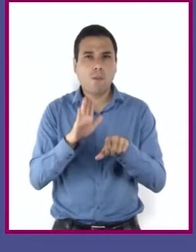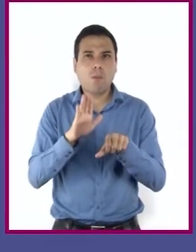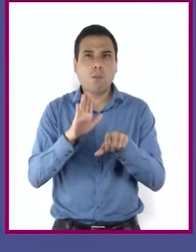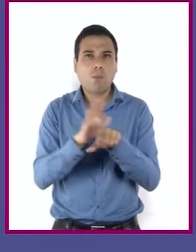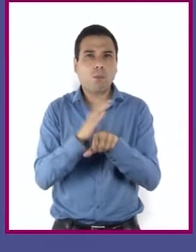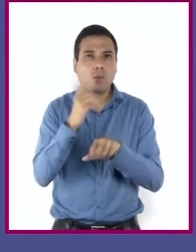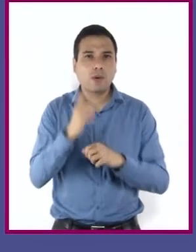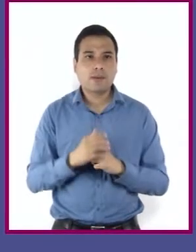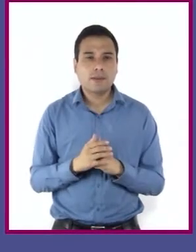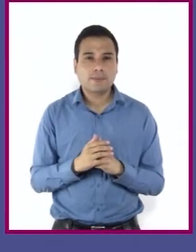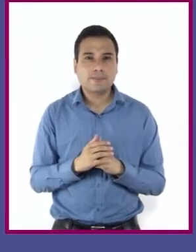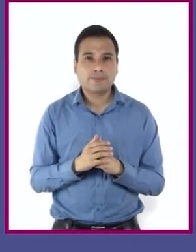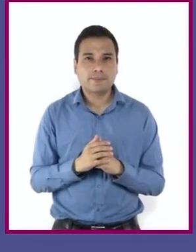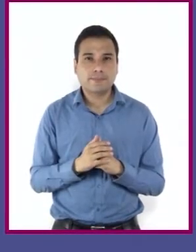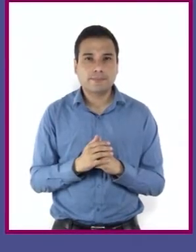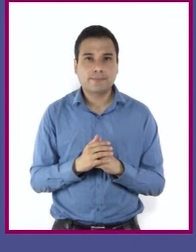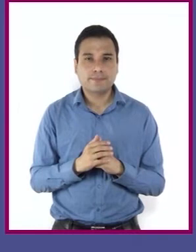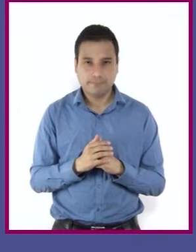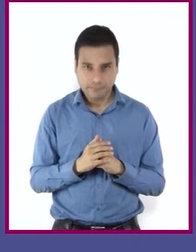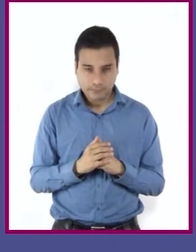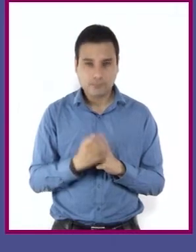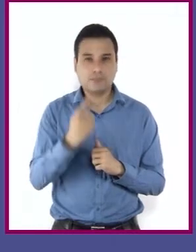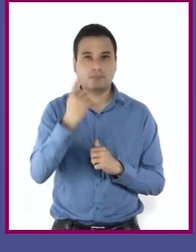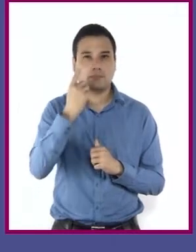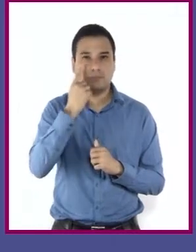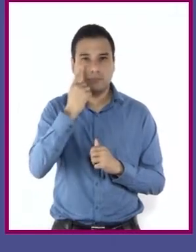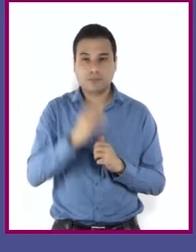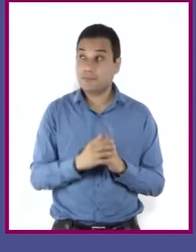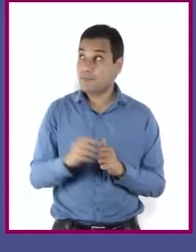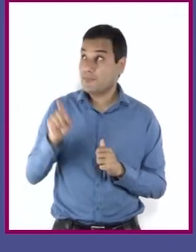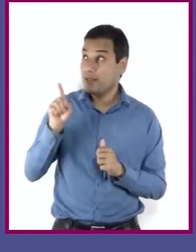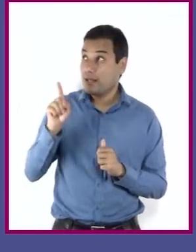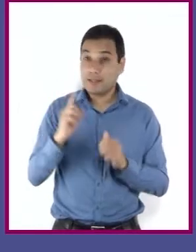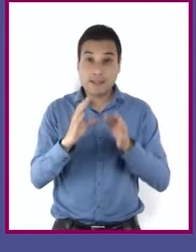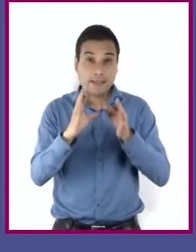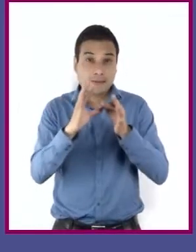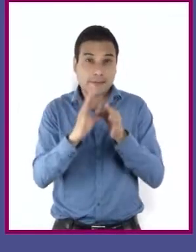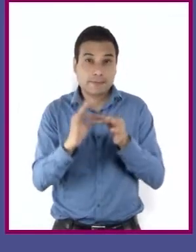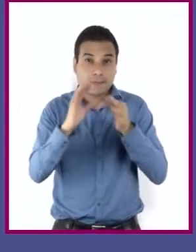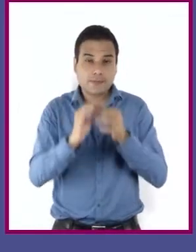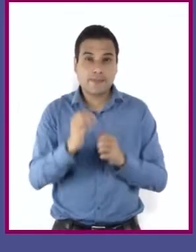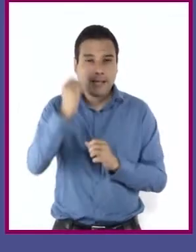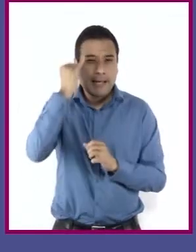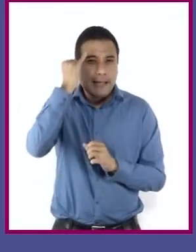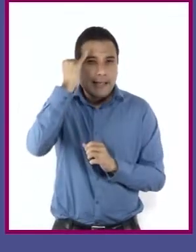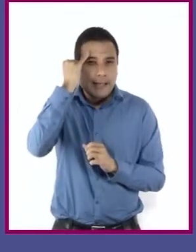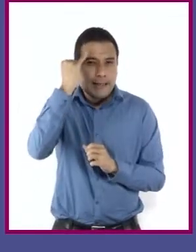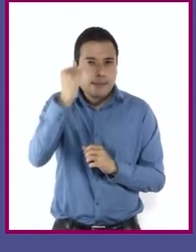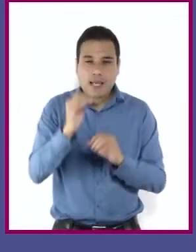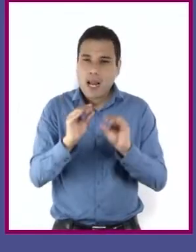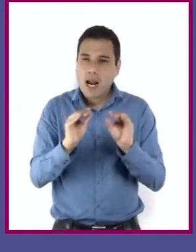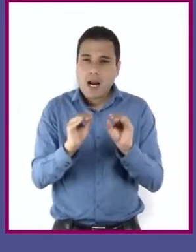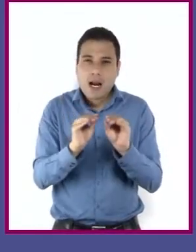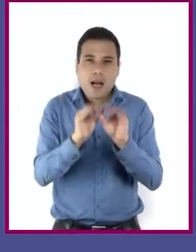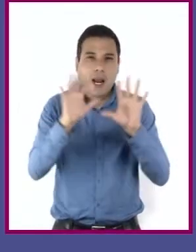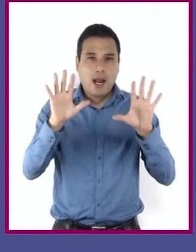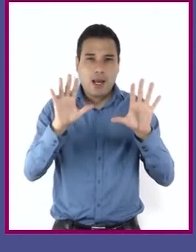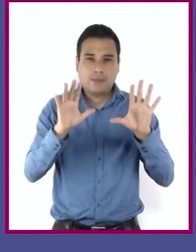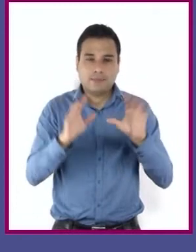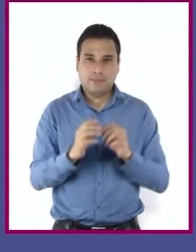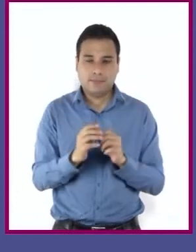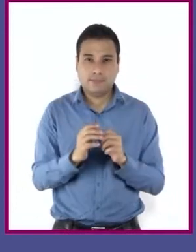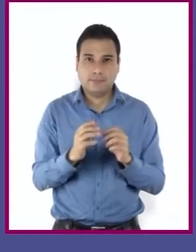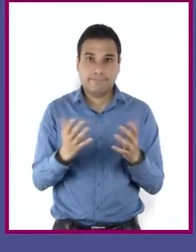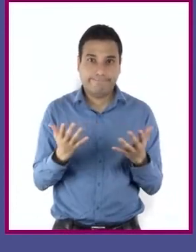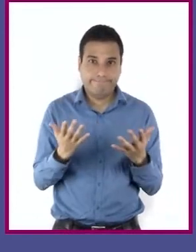si observamos nuevamente el criterio que dice brindan una idea muy clara e instantánea del tema, también el